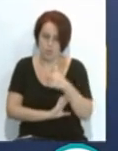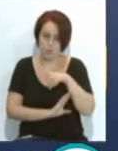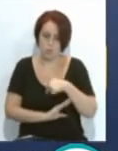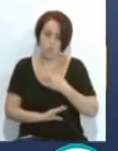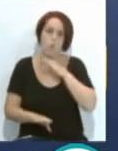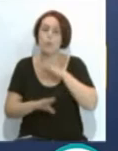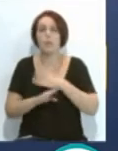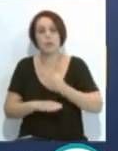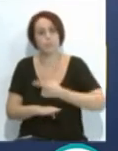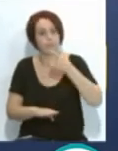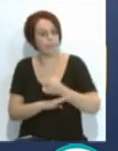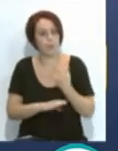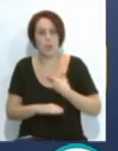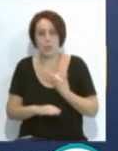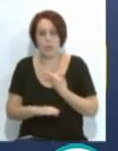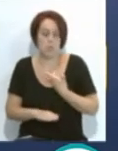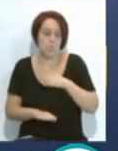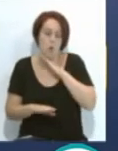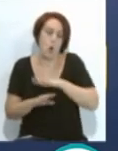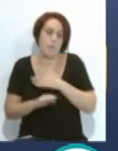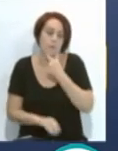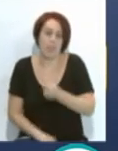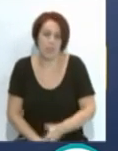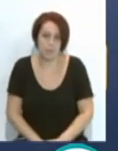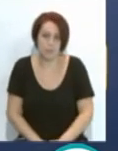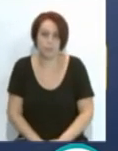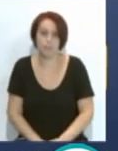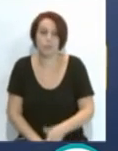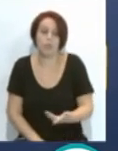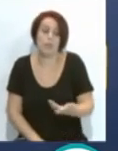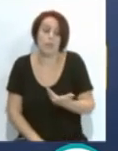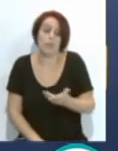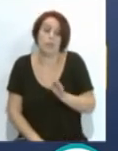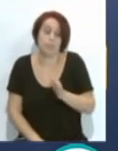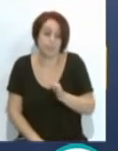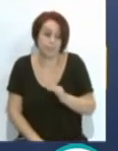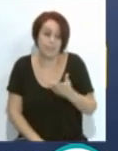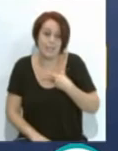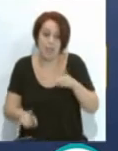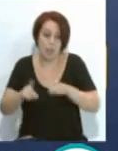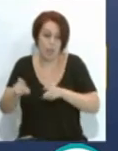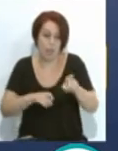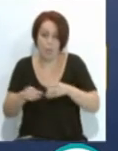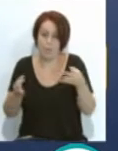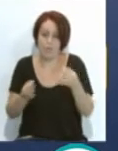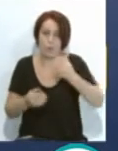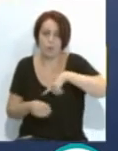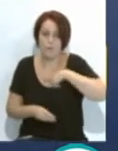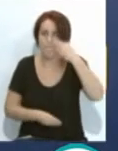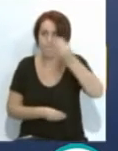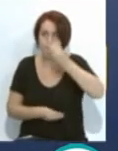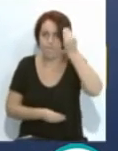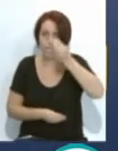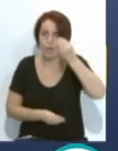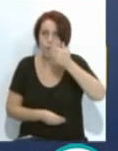obligado cumplimiento y a los que son fáciles de seguir. Y efectivamente, desgraciadamente, pues habría que hacer una selección. Nosotros tenemos pensado, en